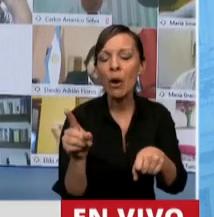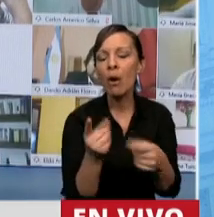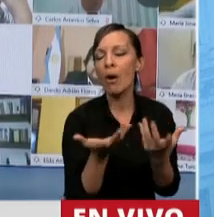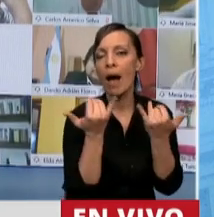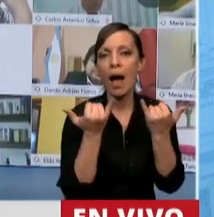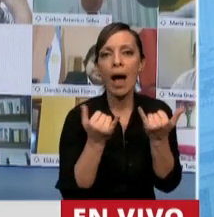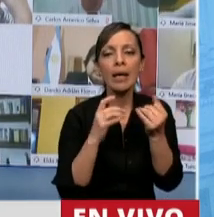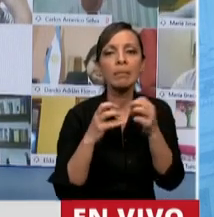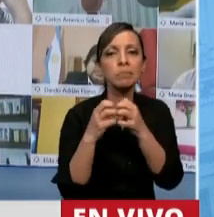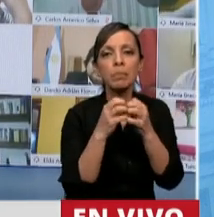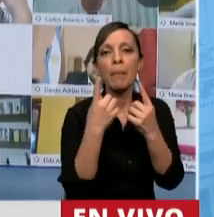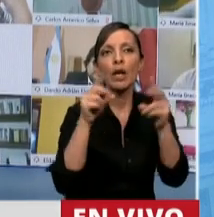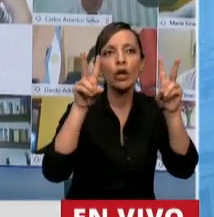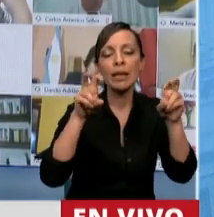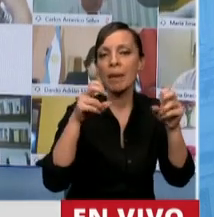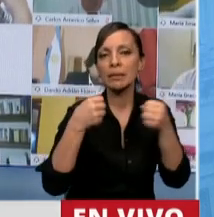debates de consenso.